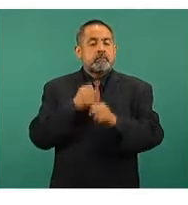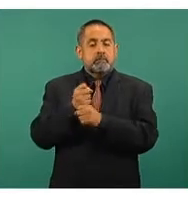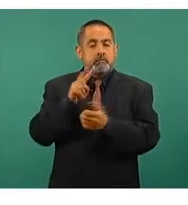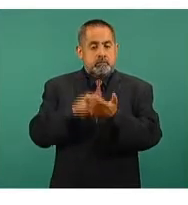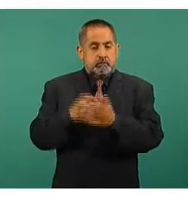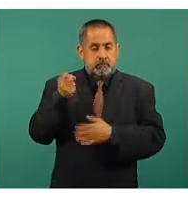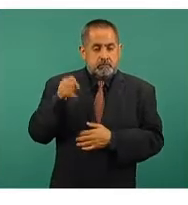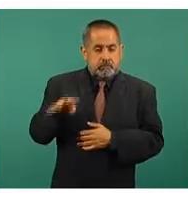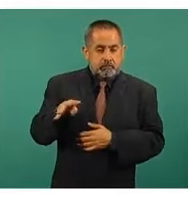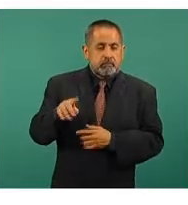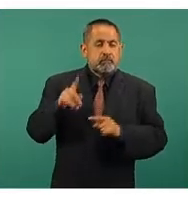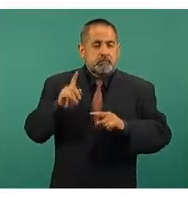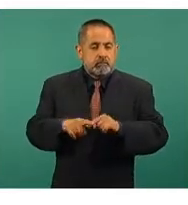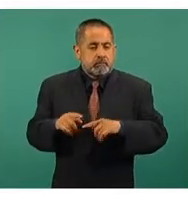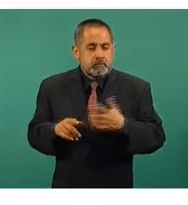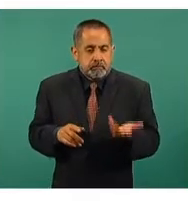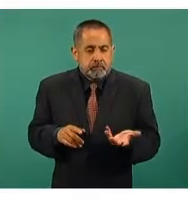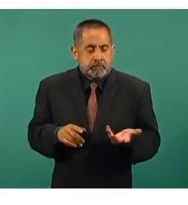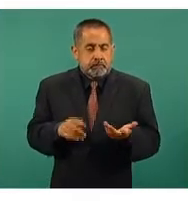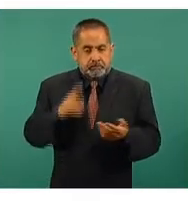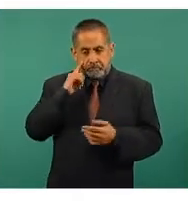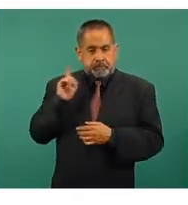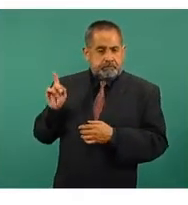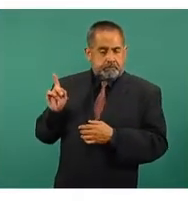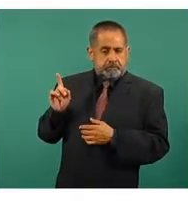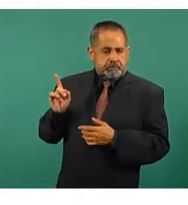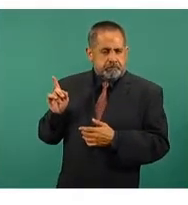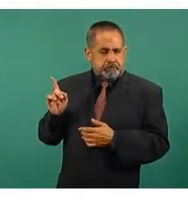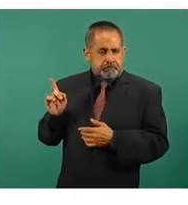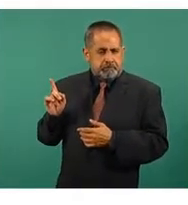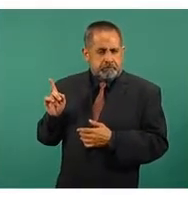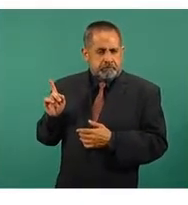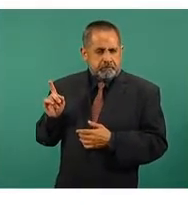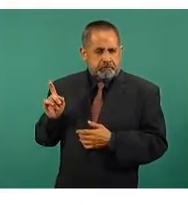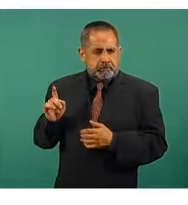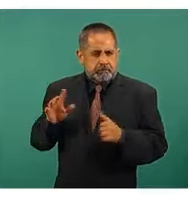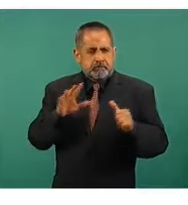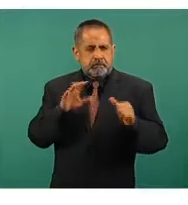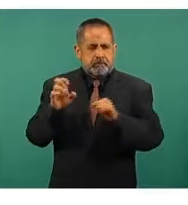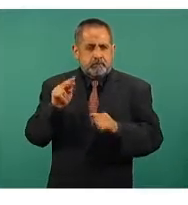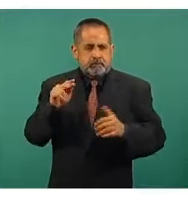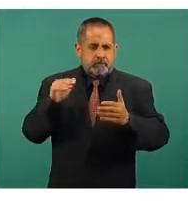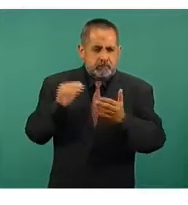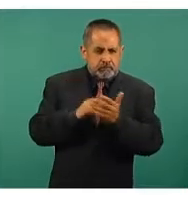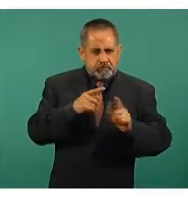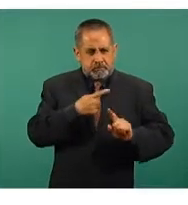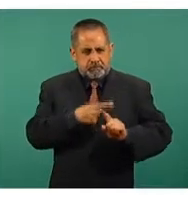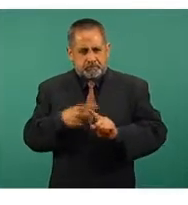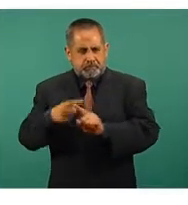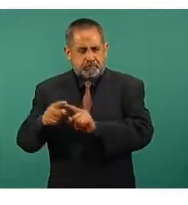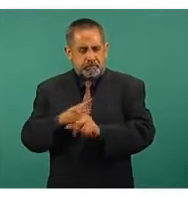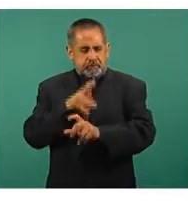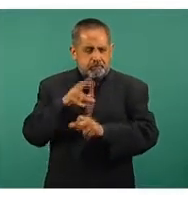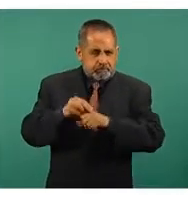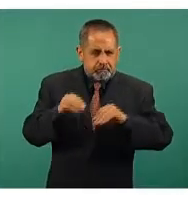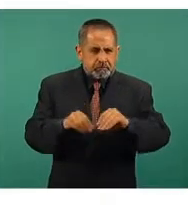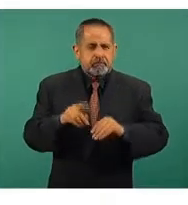estamos hablando de lo que aquí estamos viendo. Son 680,000 acciones en total en el ramo, de las